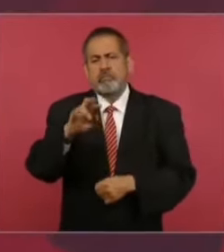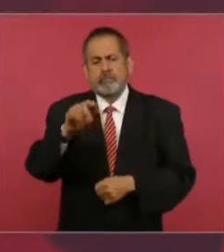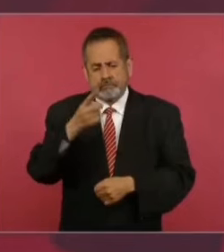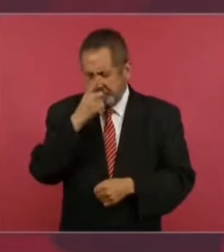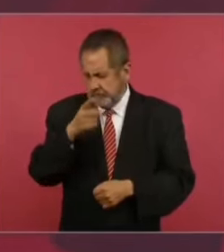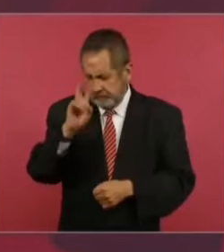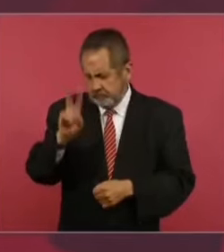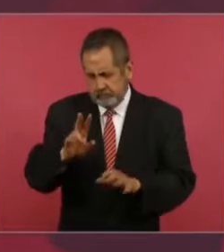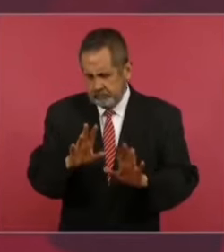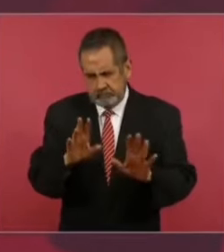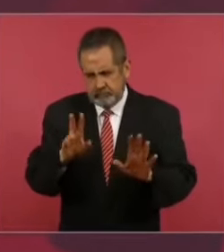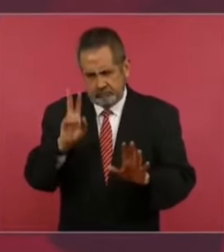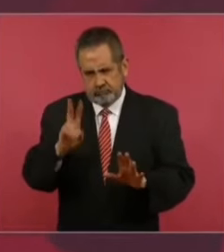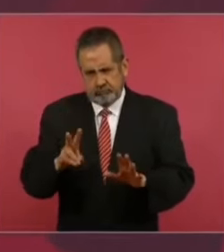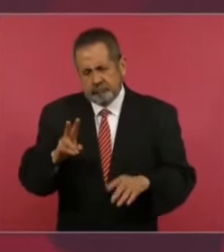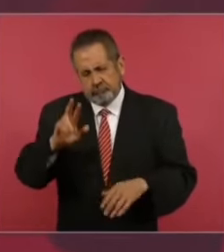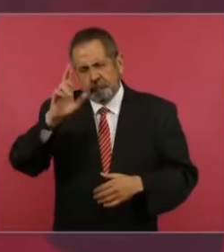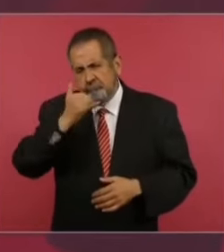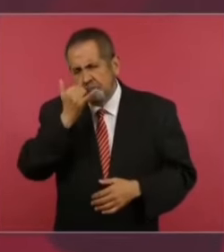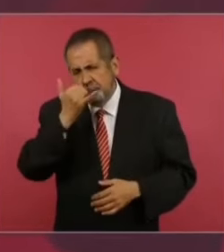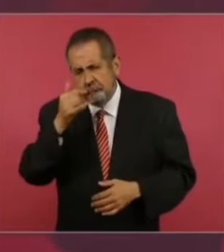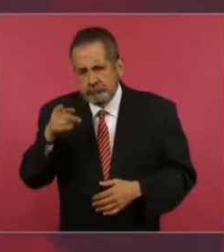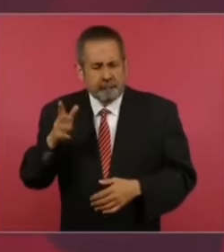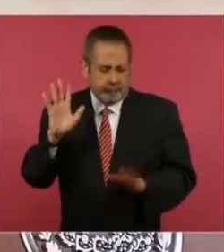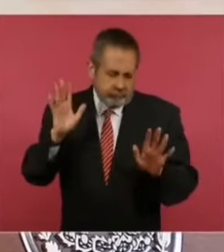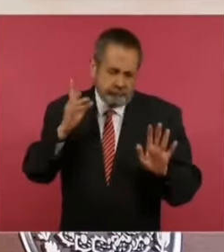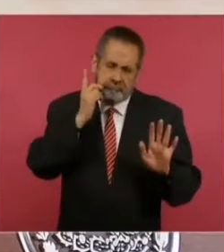civil. ¿Sí?